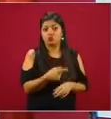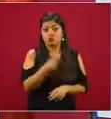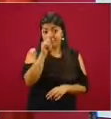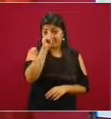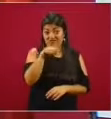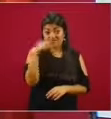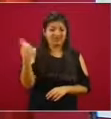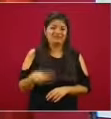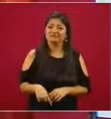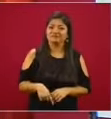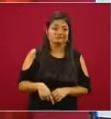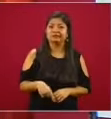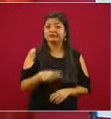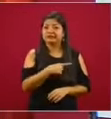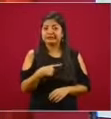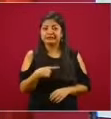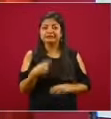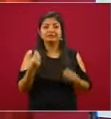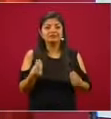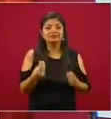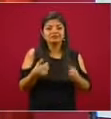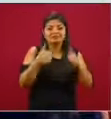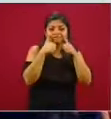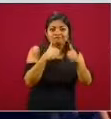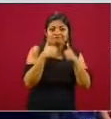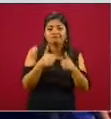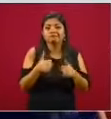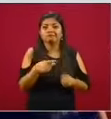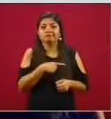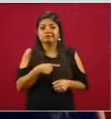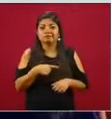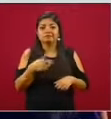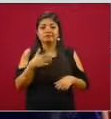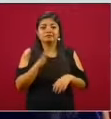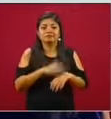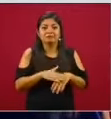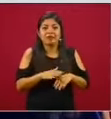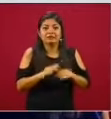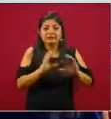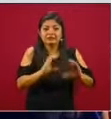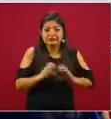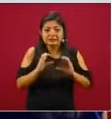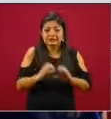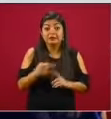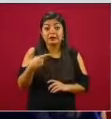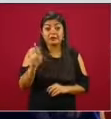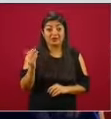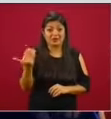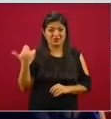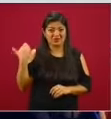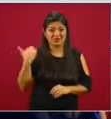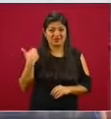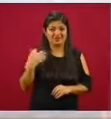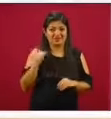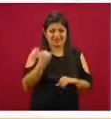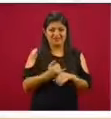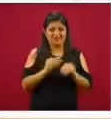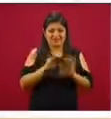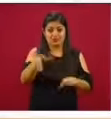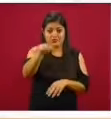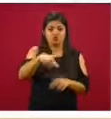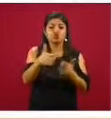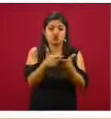fácil lograrlo, eso requiere muchas intervenciones, pero en los nuevos informes, en los más recientes informes que produce este